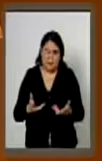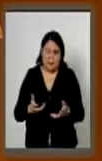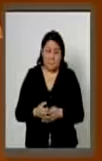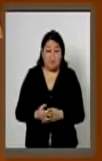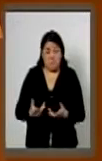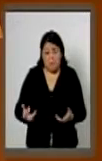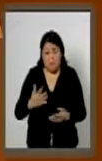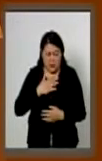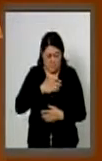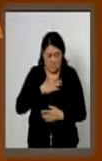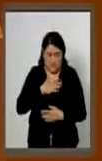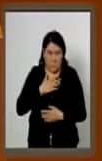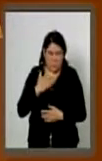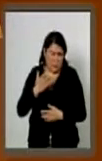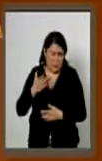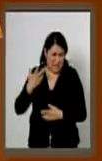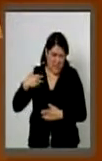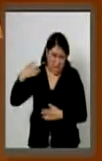Yo hace tiempo